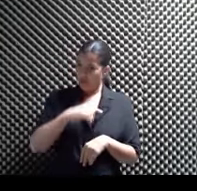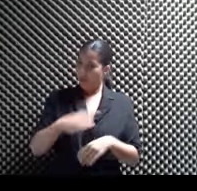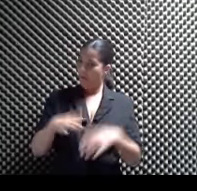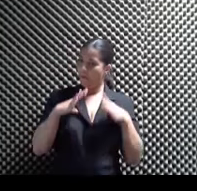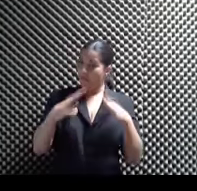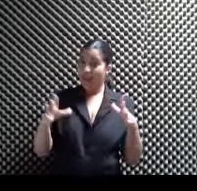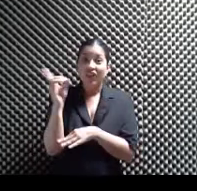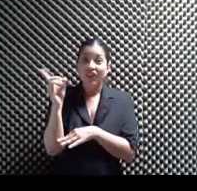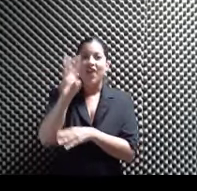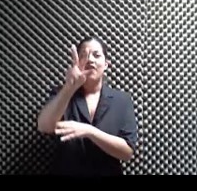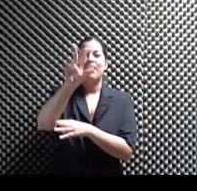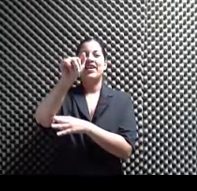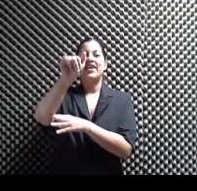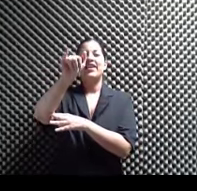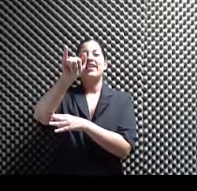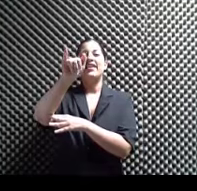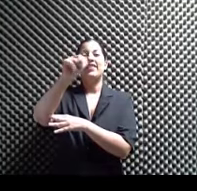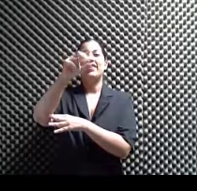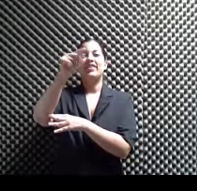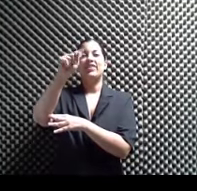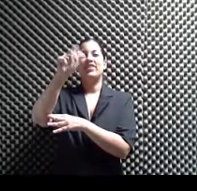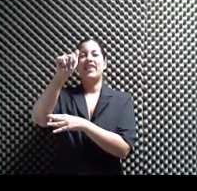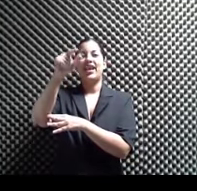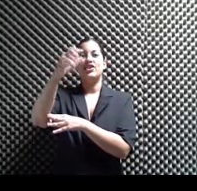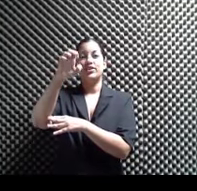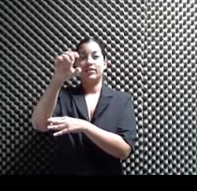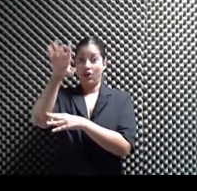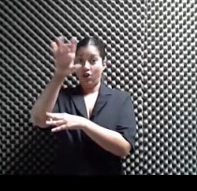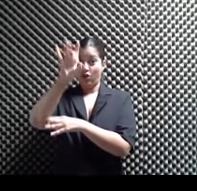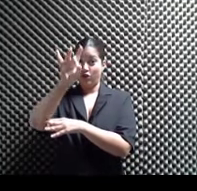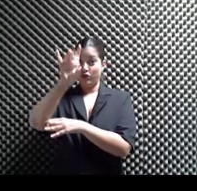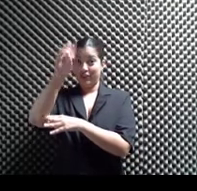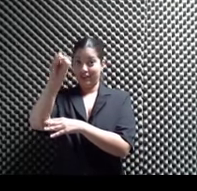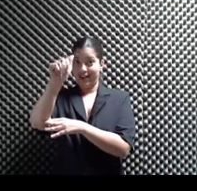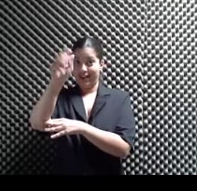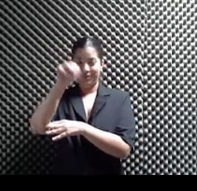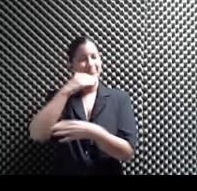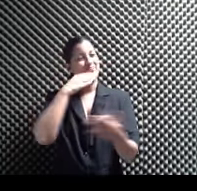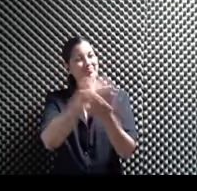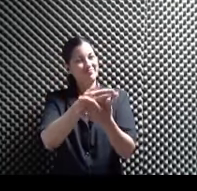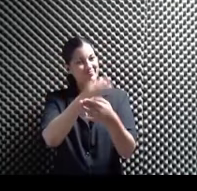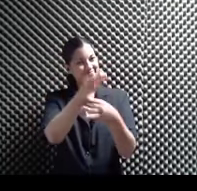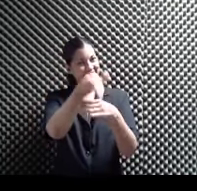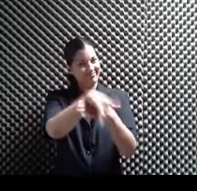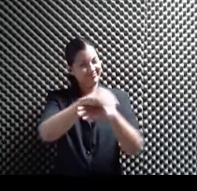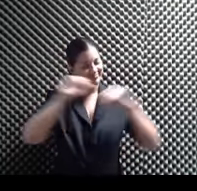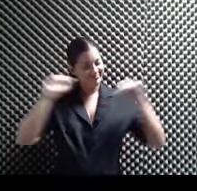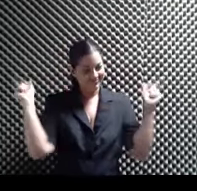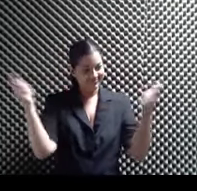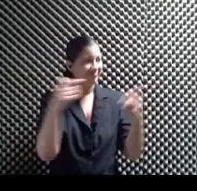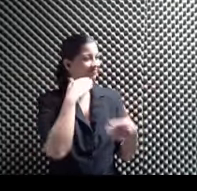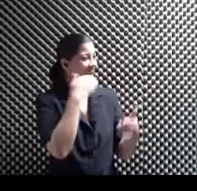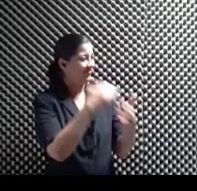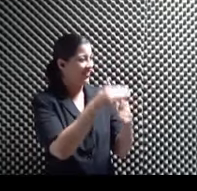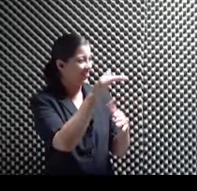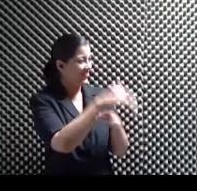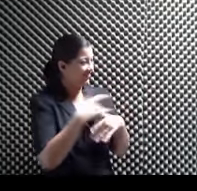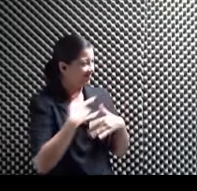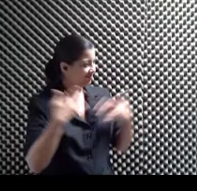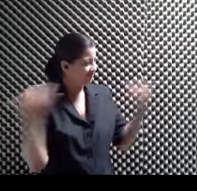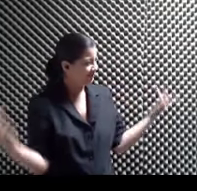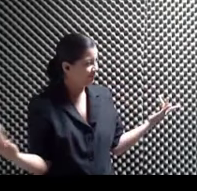es estamos? En Vintage 870 AM, buenas noches Tengan todos Buenas noches, Adriana, ¿cómo te encuentras? Pues